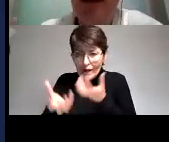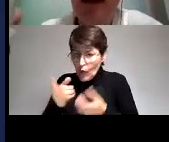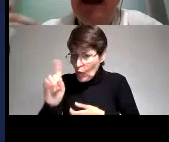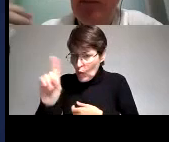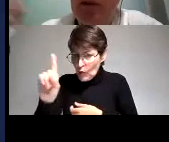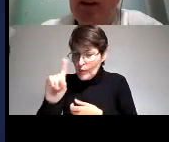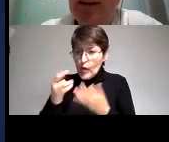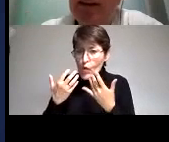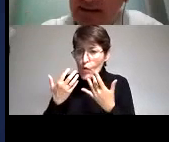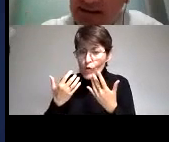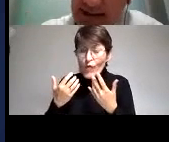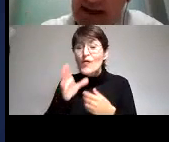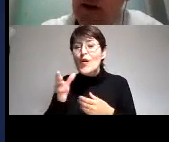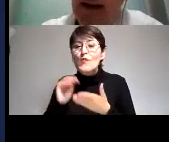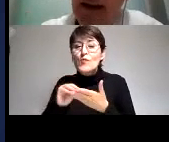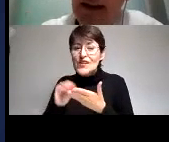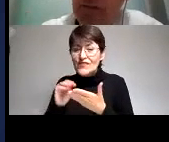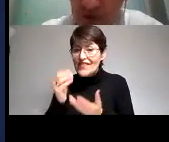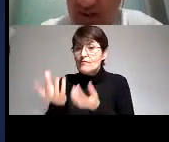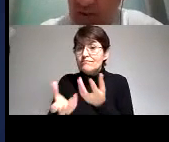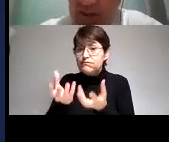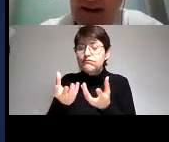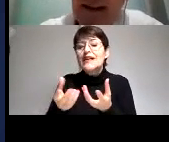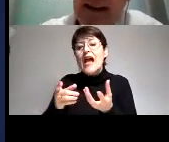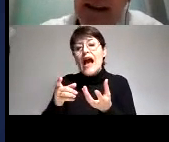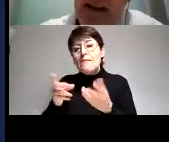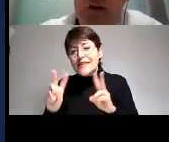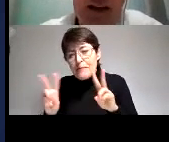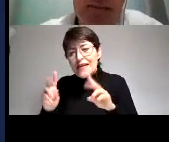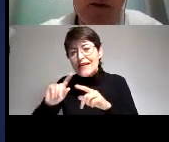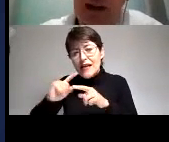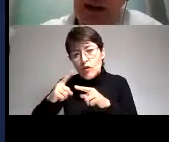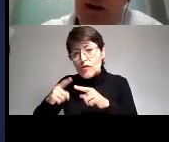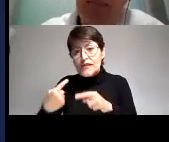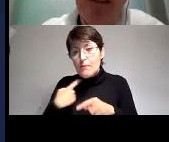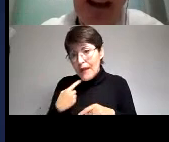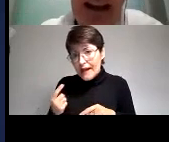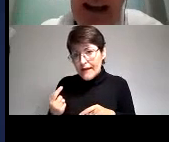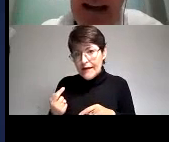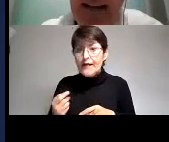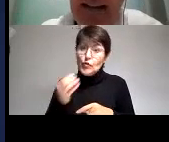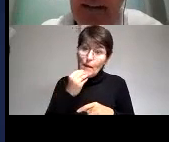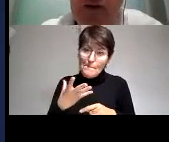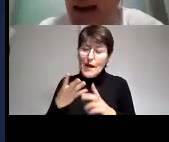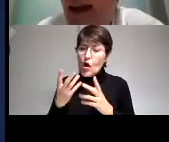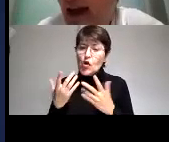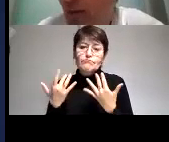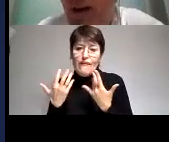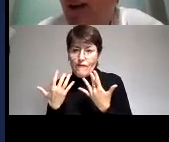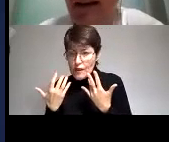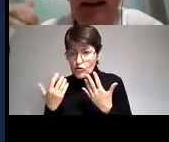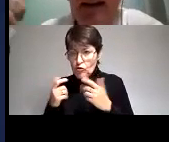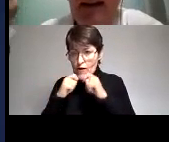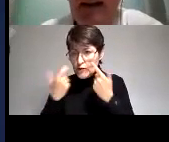calor, muchas veces deteriora muchas de las propiedades que tienen estos alimentos a la hora de compensar la acidez. O sea que, a